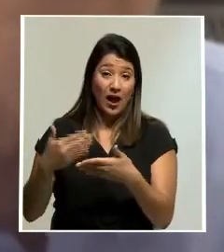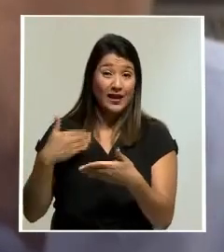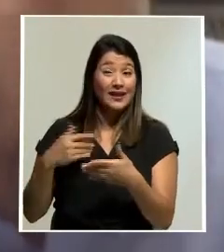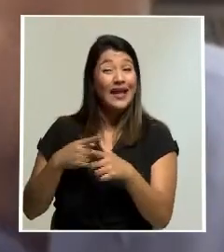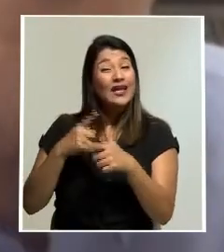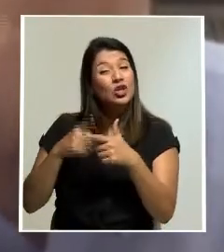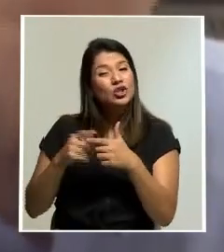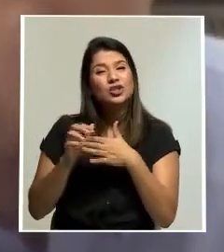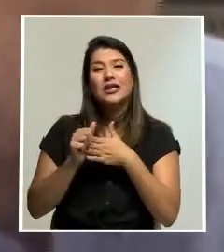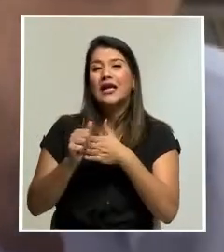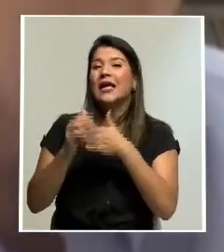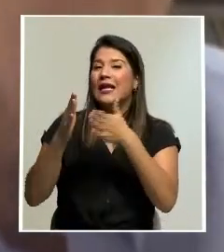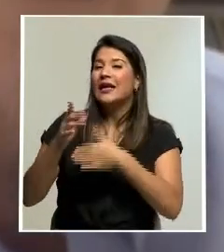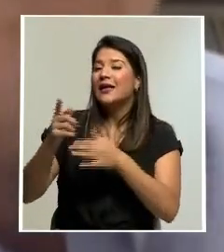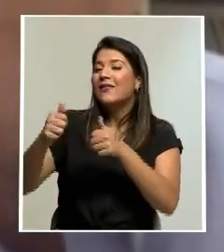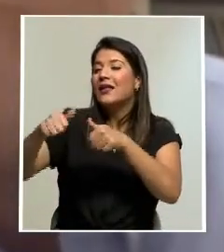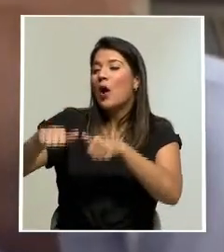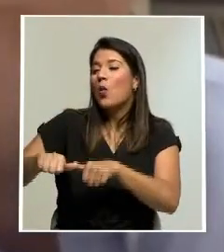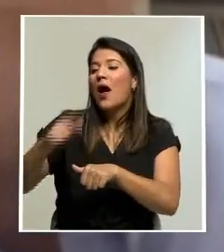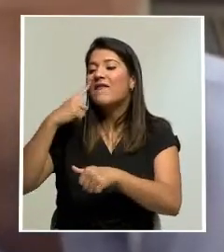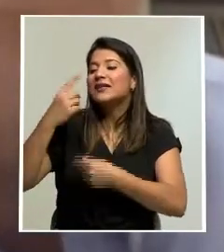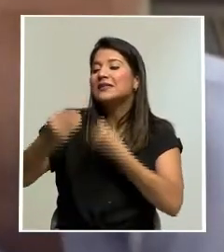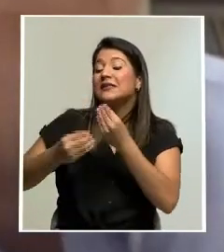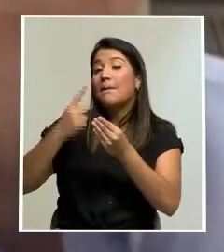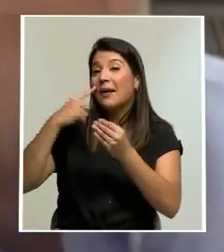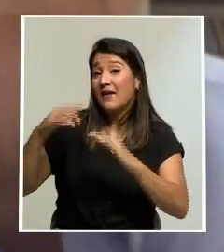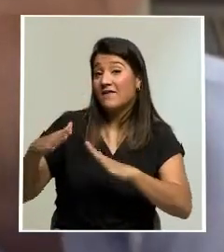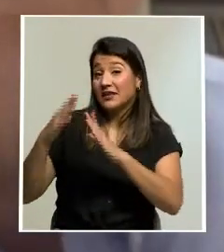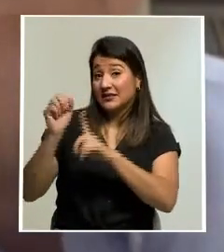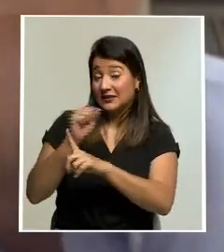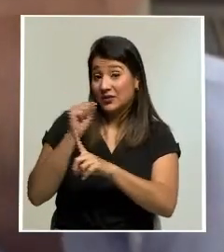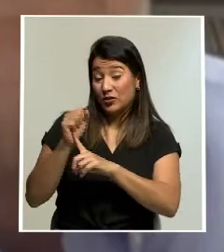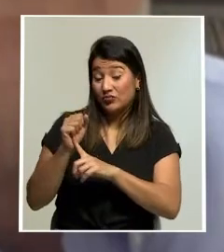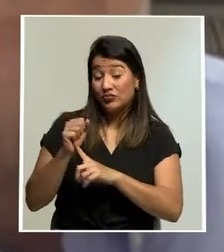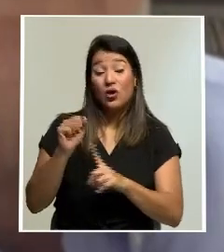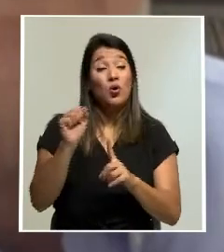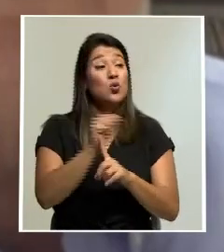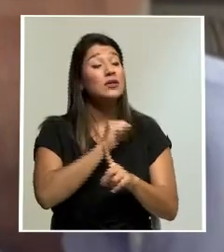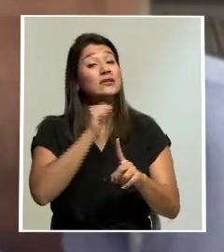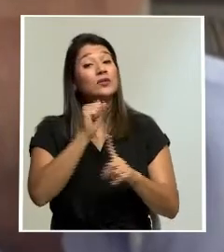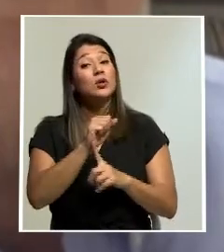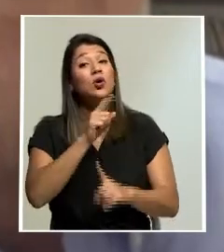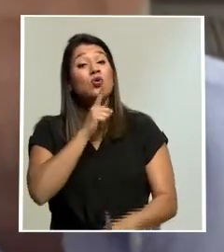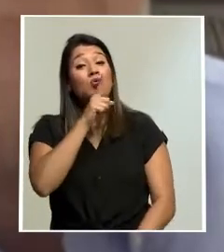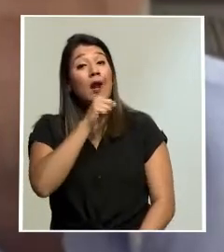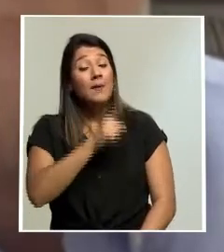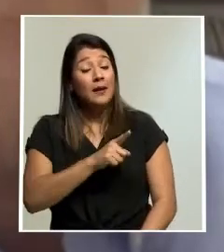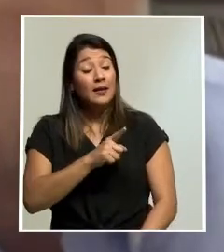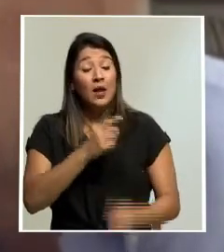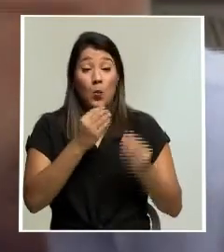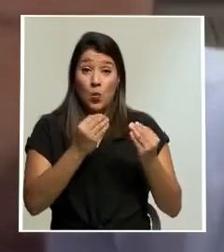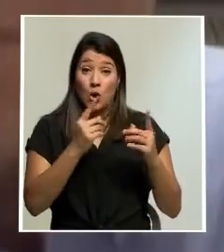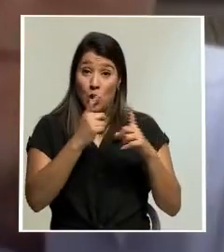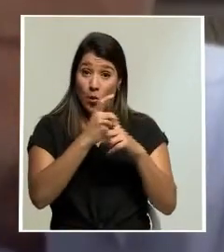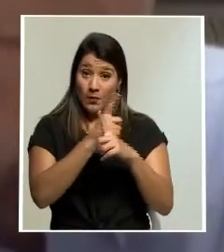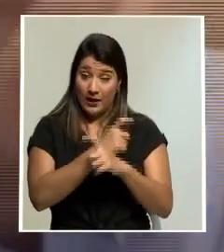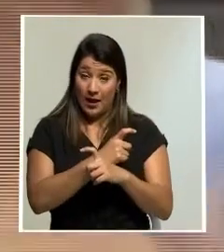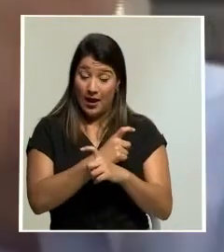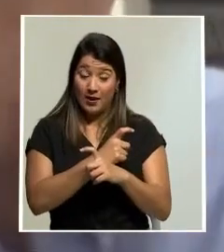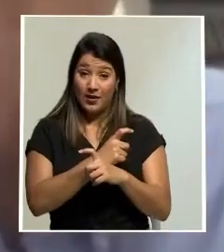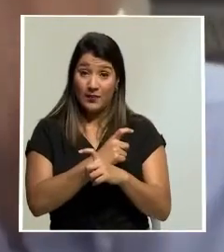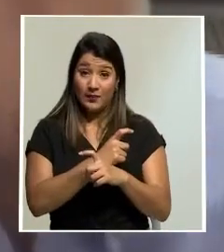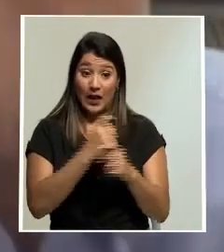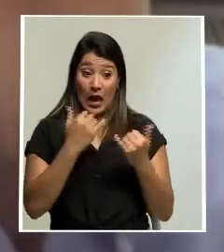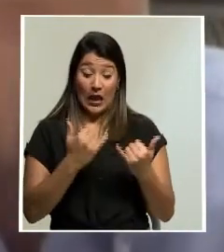en relación a cómo enfrentar esta crisis. Una situación realmente complicada la